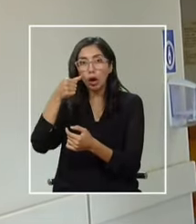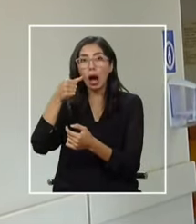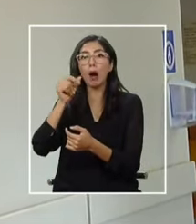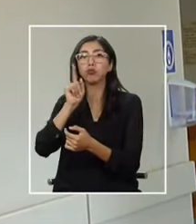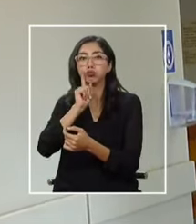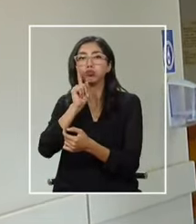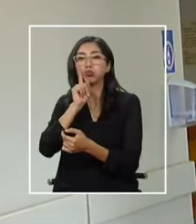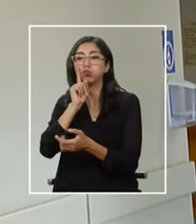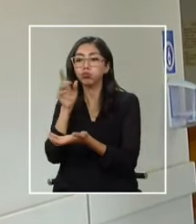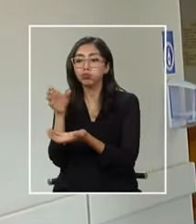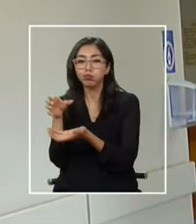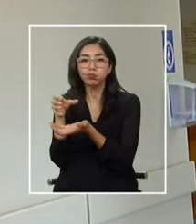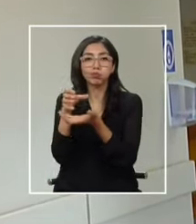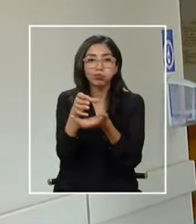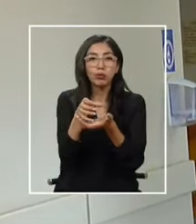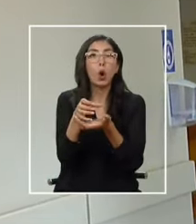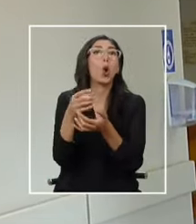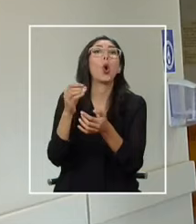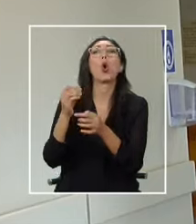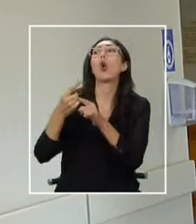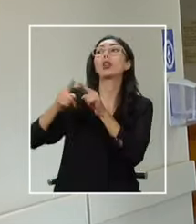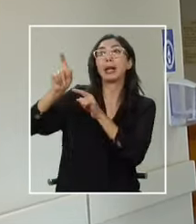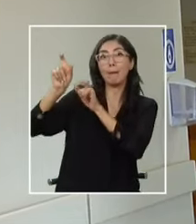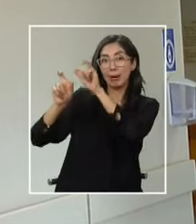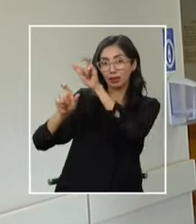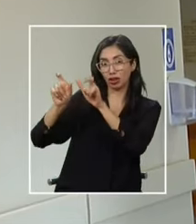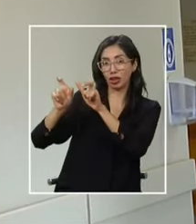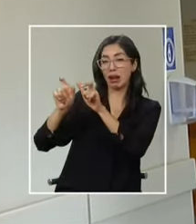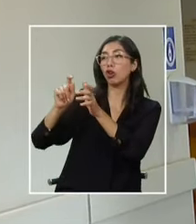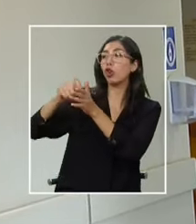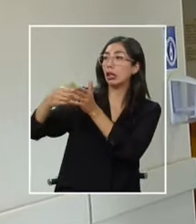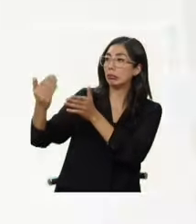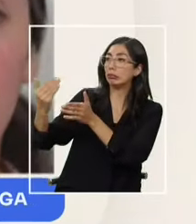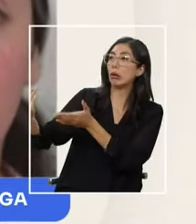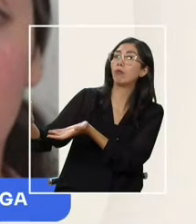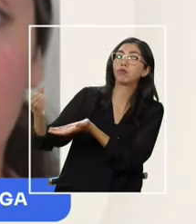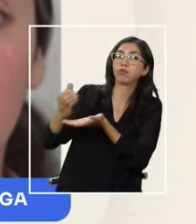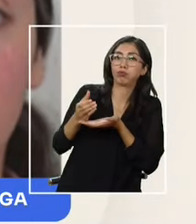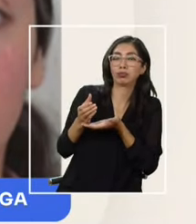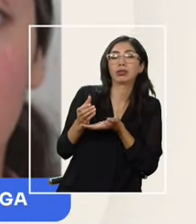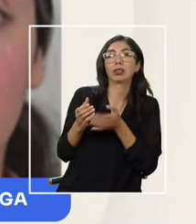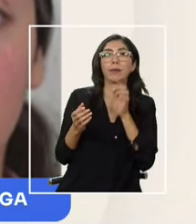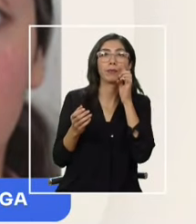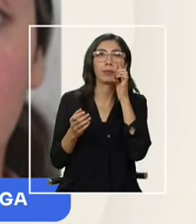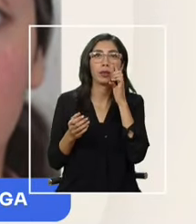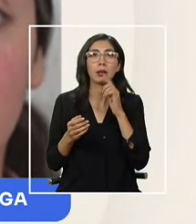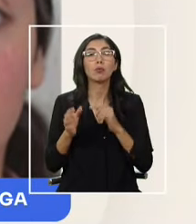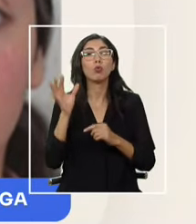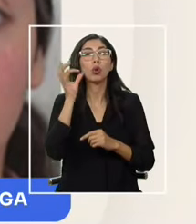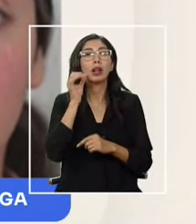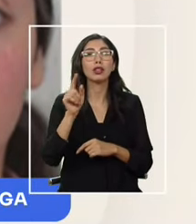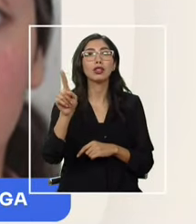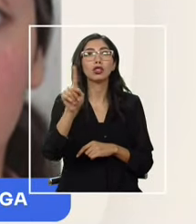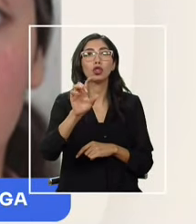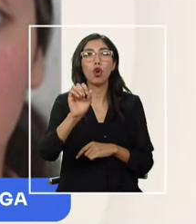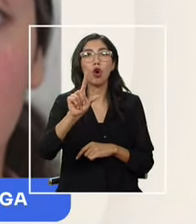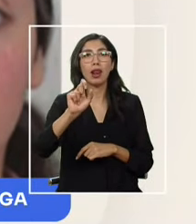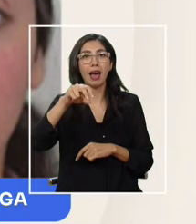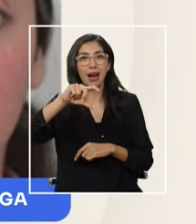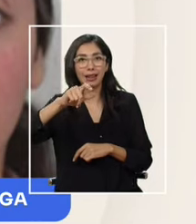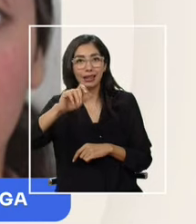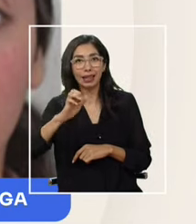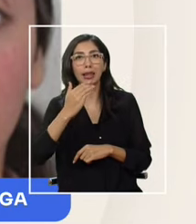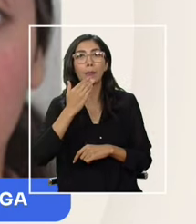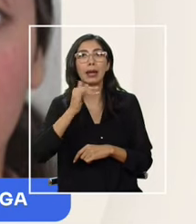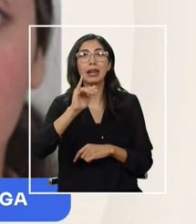sea personalmente o a través de terceros que contrataban para eso los puntos de venta. Para la Fiscalía, Solange Zúñiga Pino y Jennifer Zúñiga